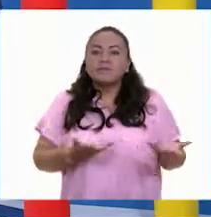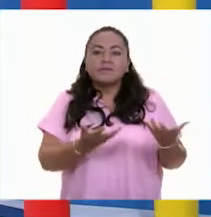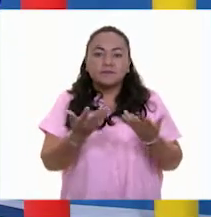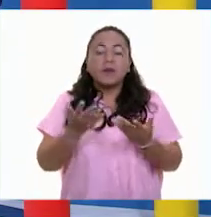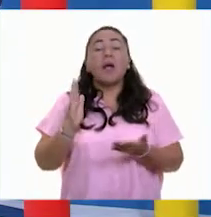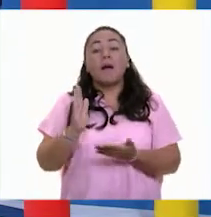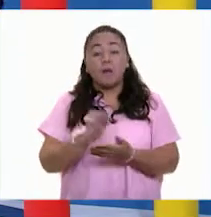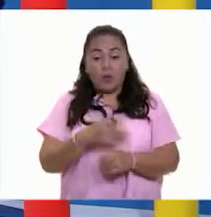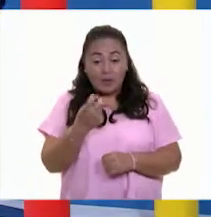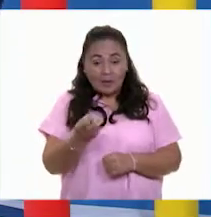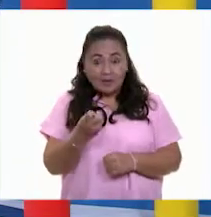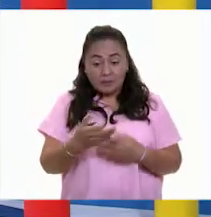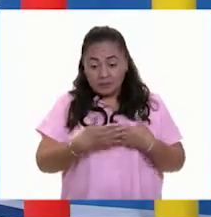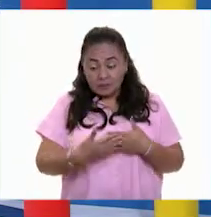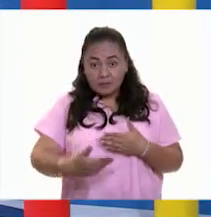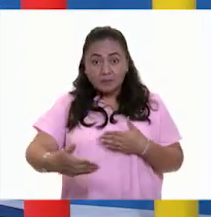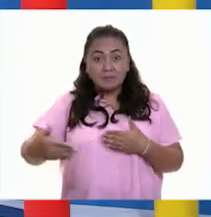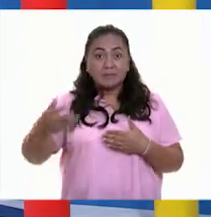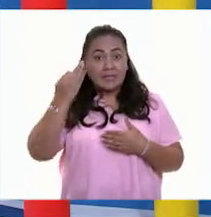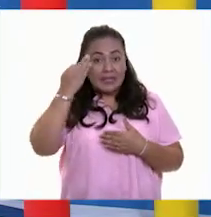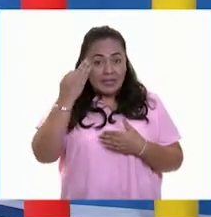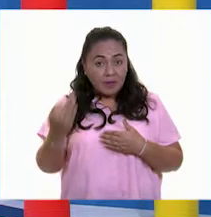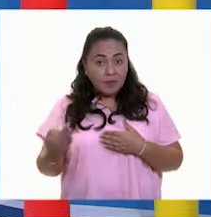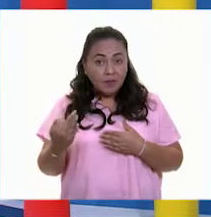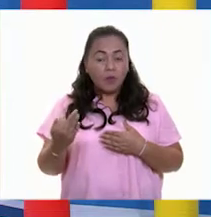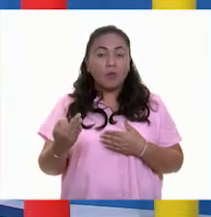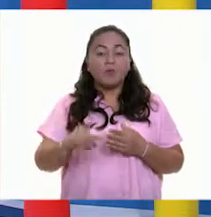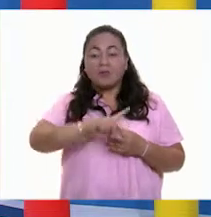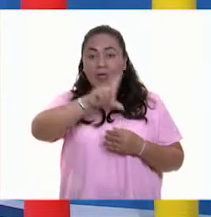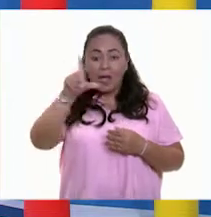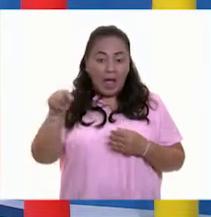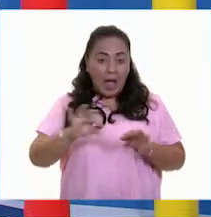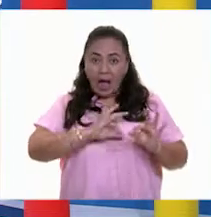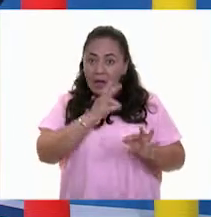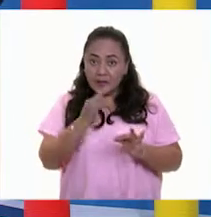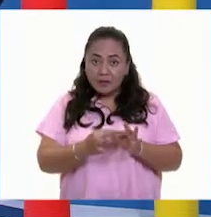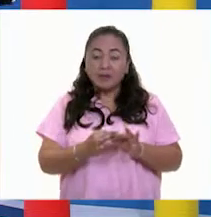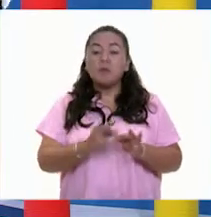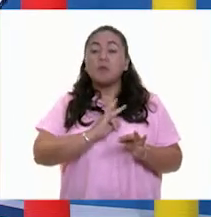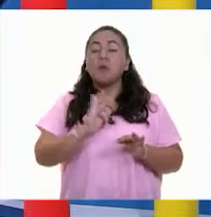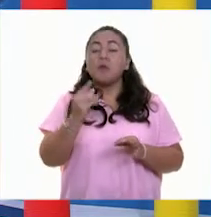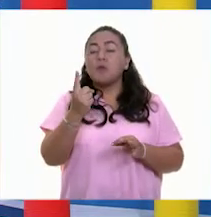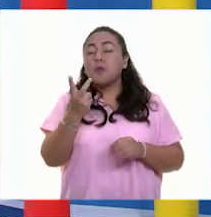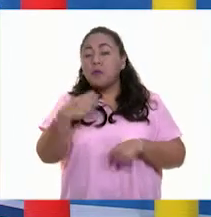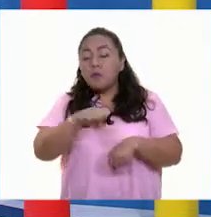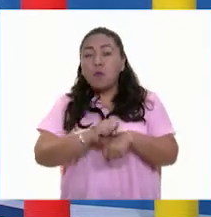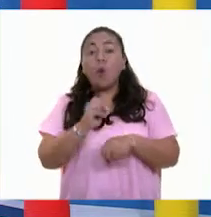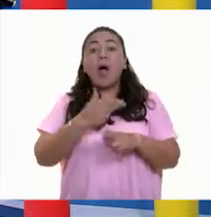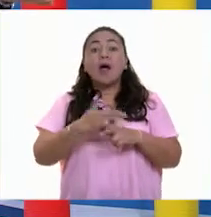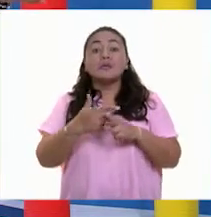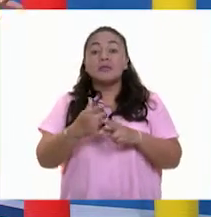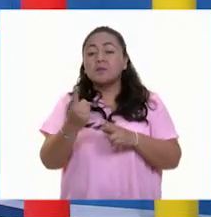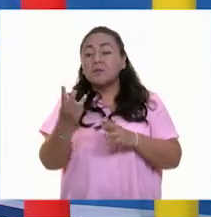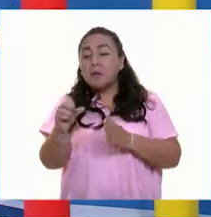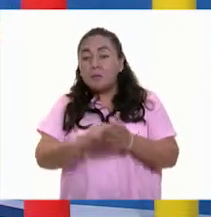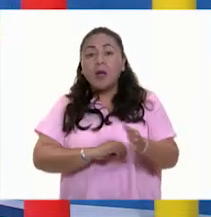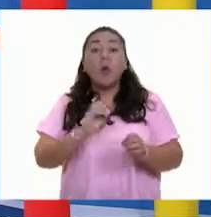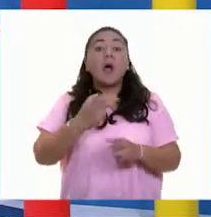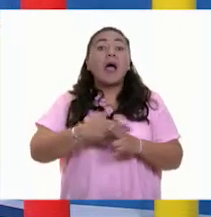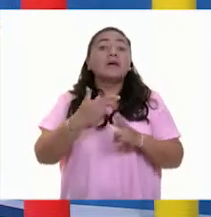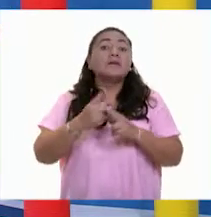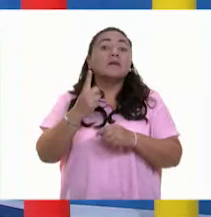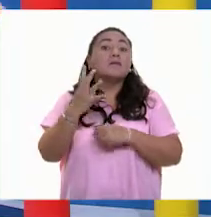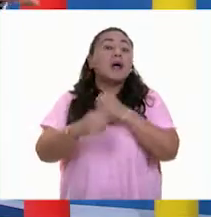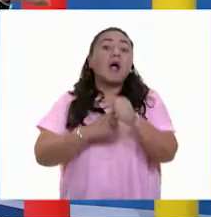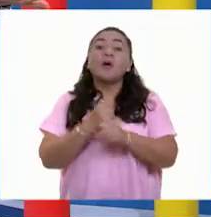A partir de este y durante un periodo posterior que puede prolongarse por semanas, meses o años, dependiendo de